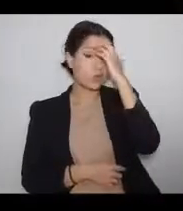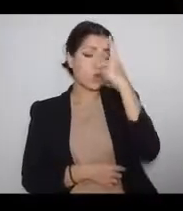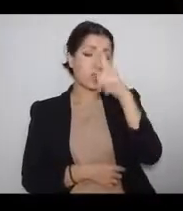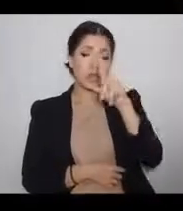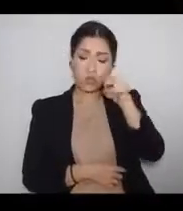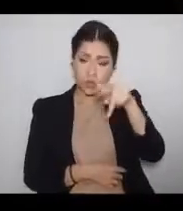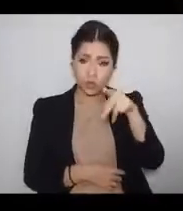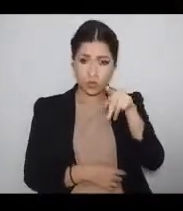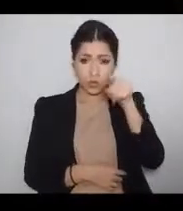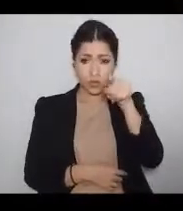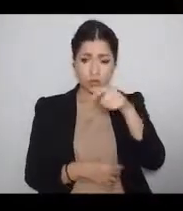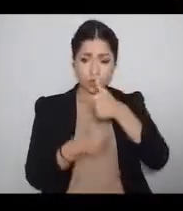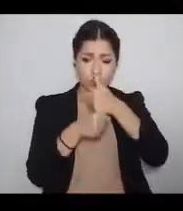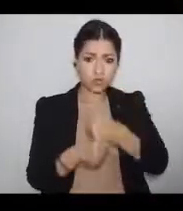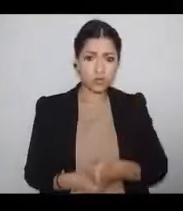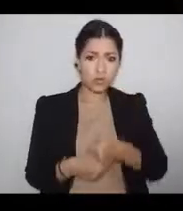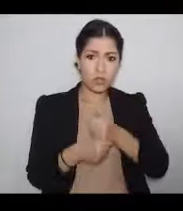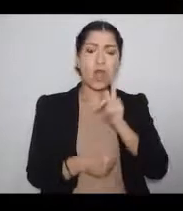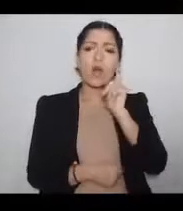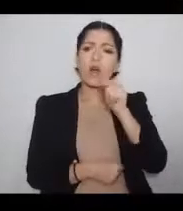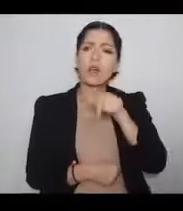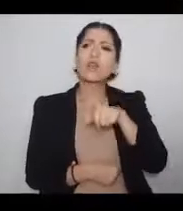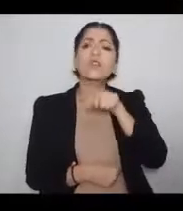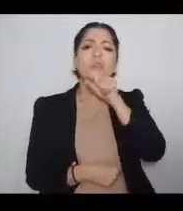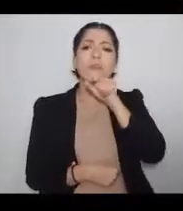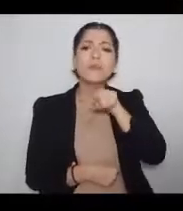Y espero que reconozcas el mío.